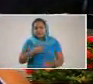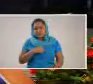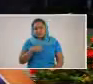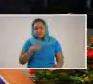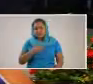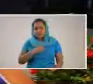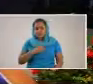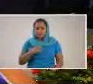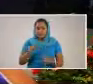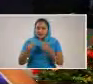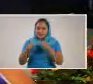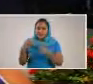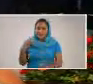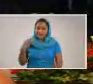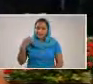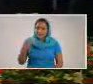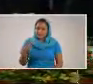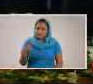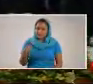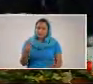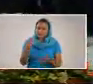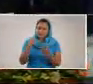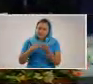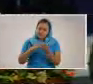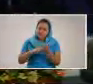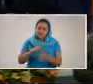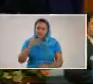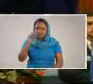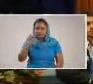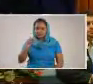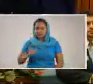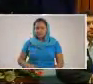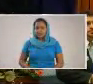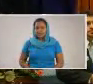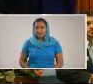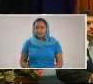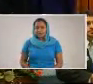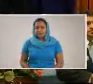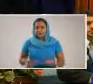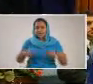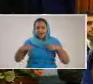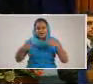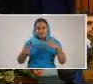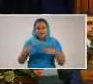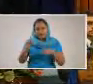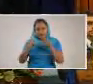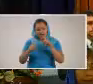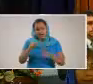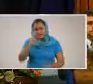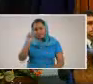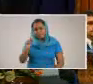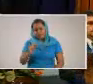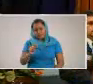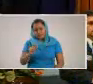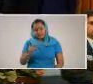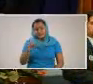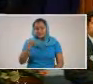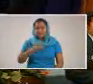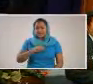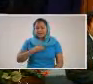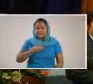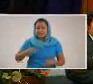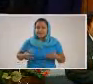invitación nuevamente, insistir un tanto en ello. ¿Habrá alguien que quiera entregarle su corazón al